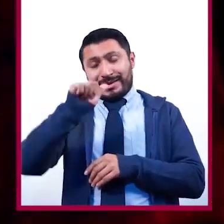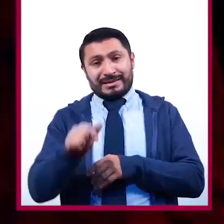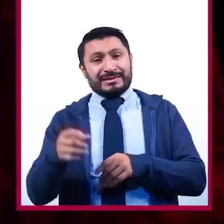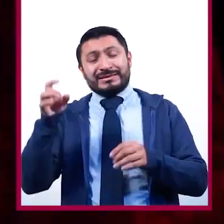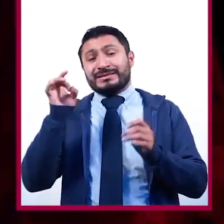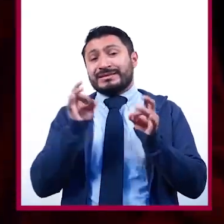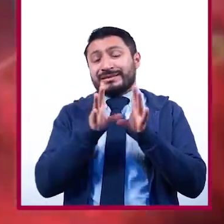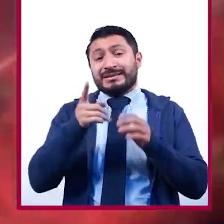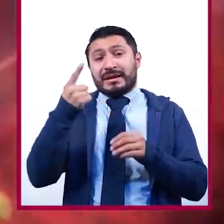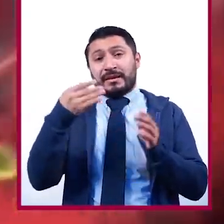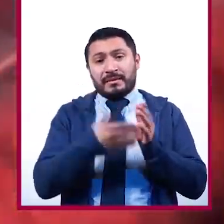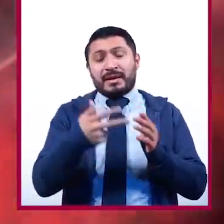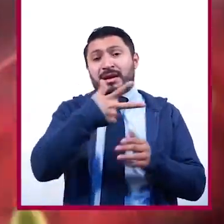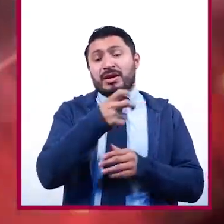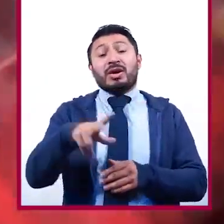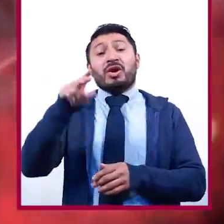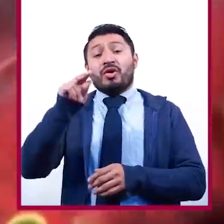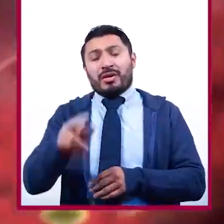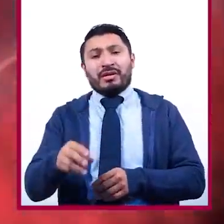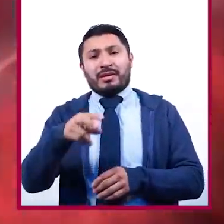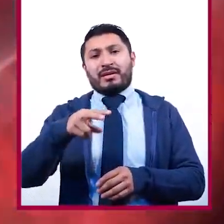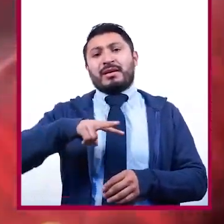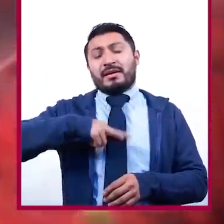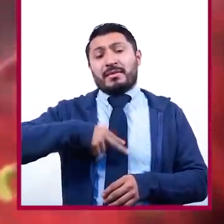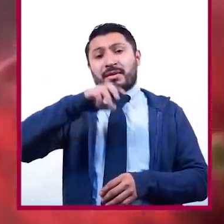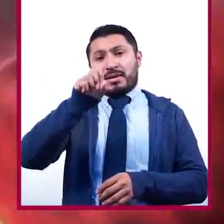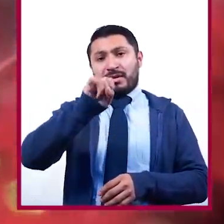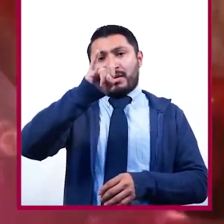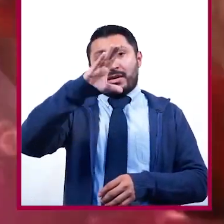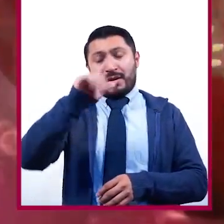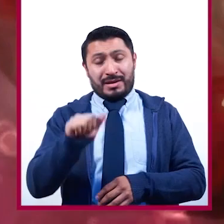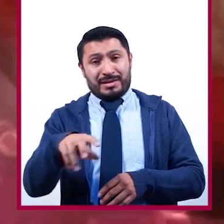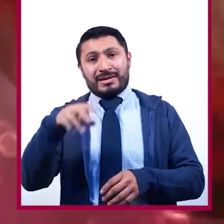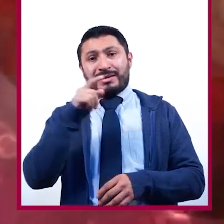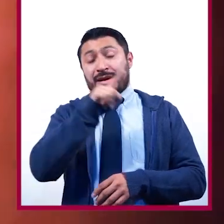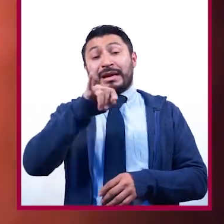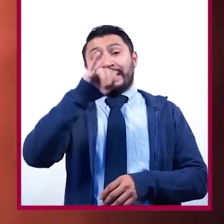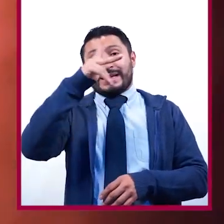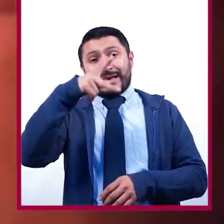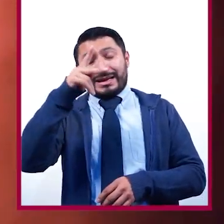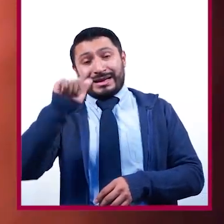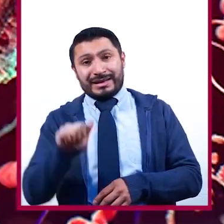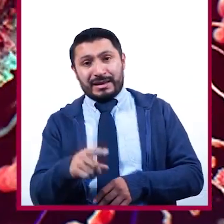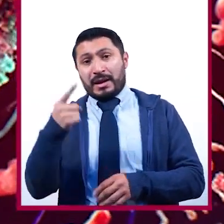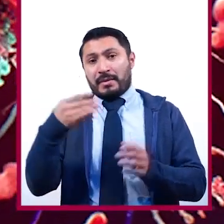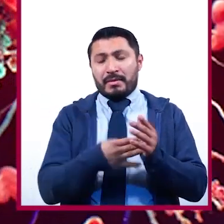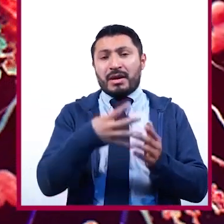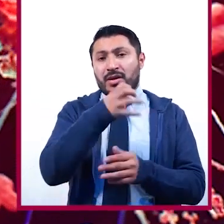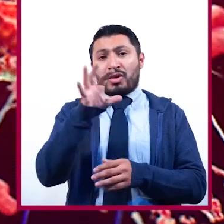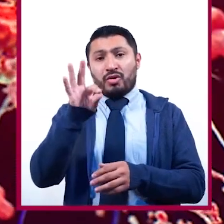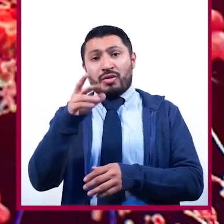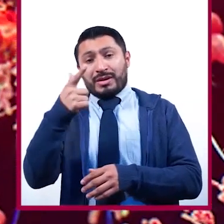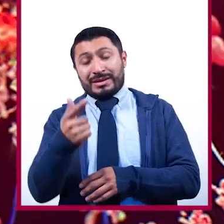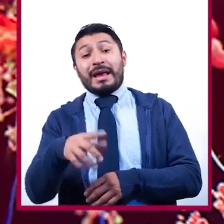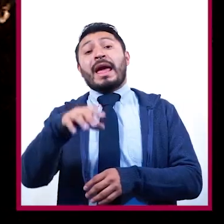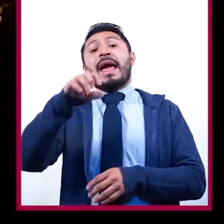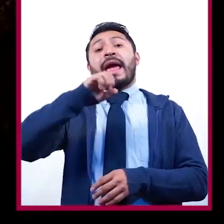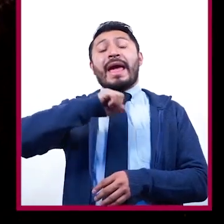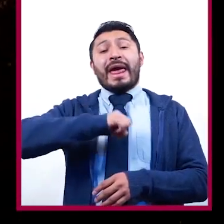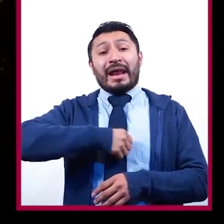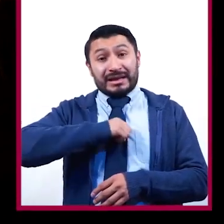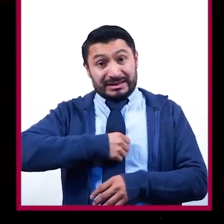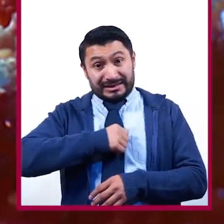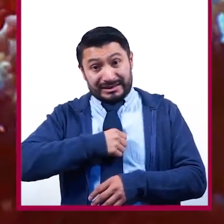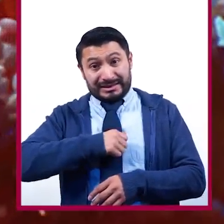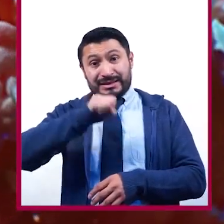en 1880, el virus del Zika, que apareció en 1947, y el SIDA, que apareció